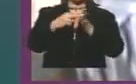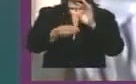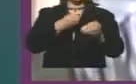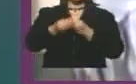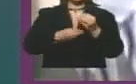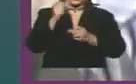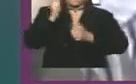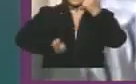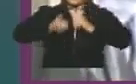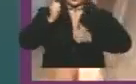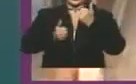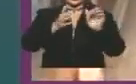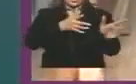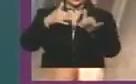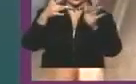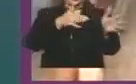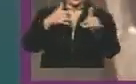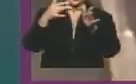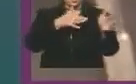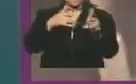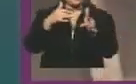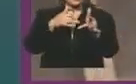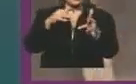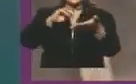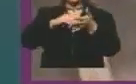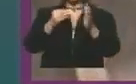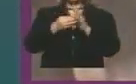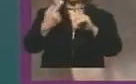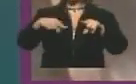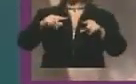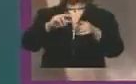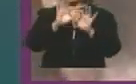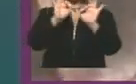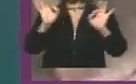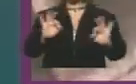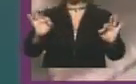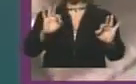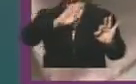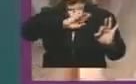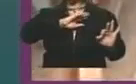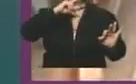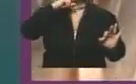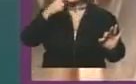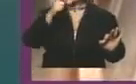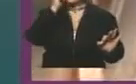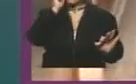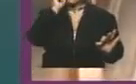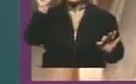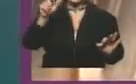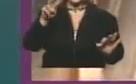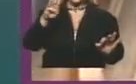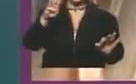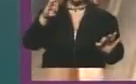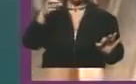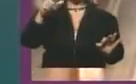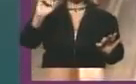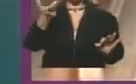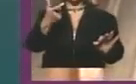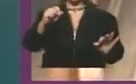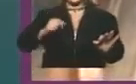que se ejecuta con maracas, arpa con cuerdas de metal y buche, que es la manera como se le llama al cantor. Una vez muy,